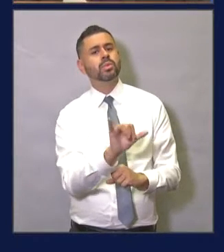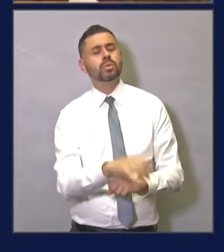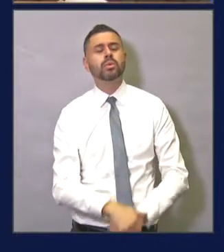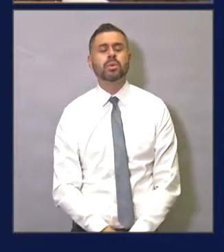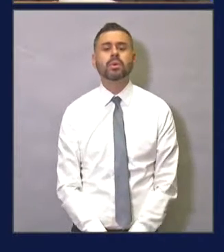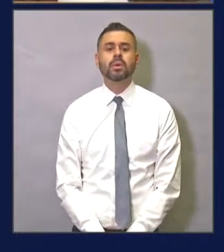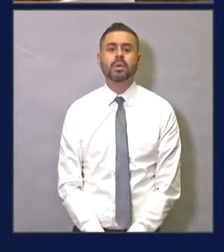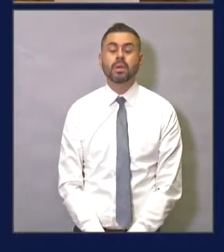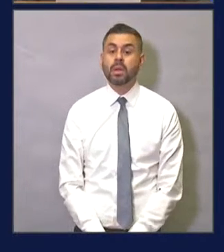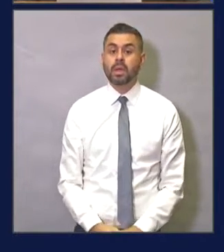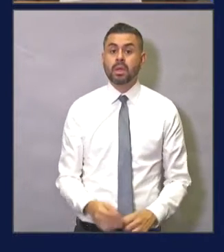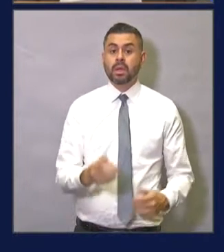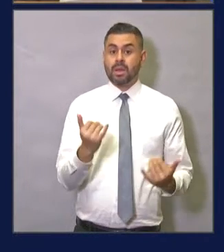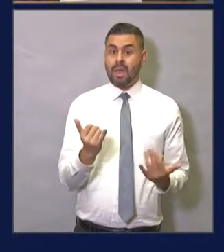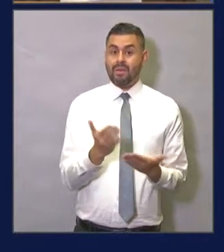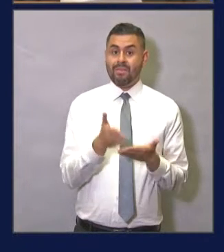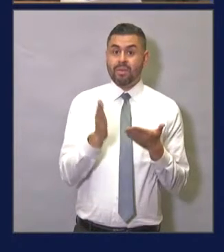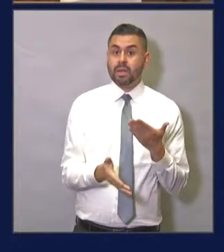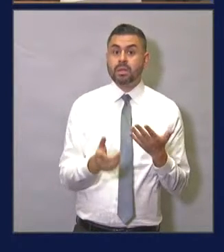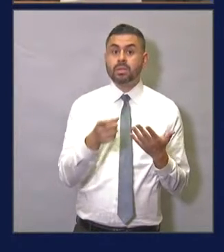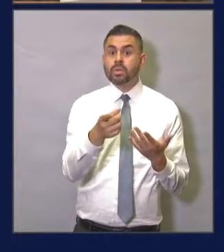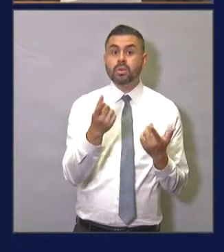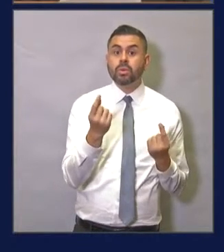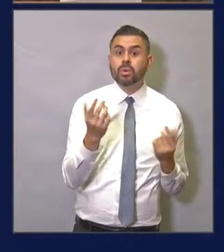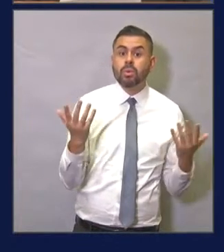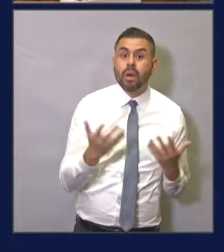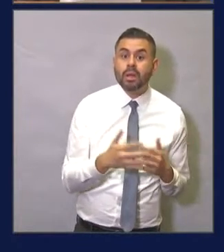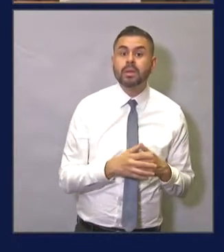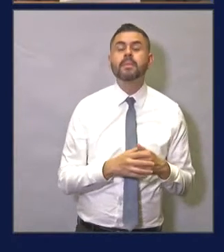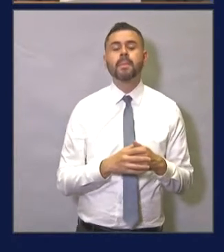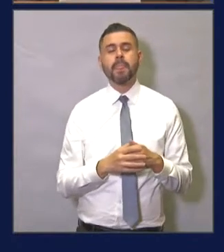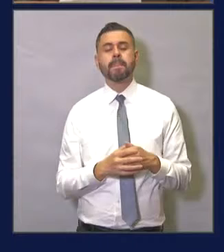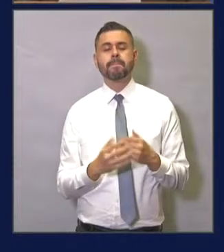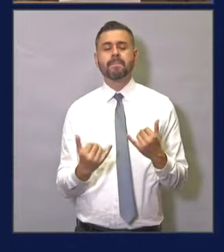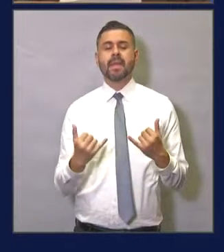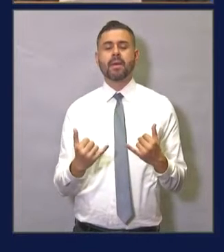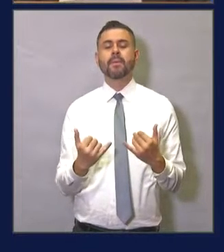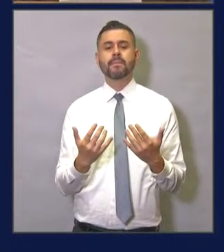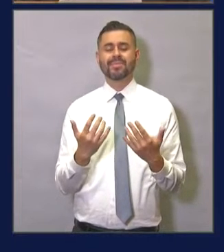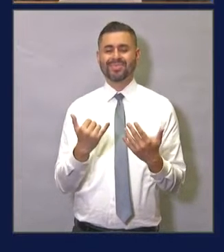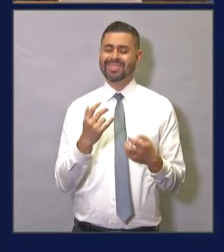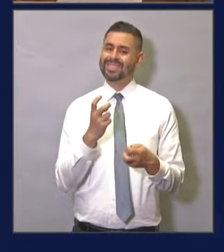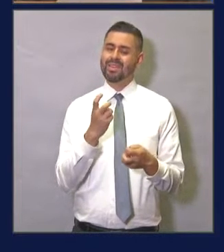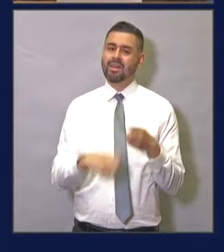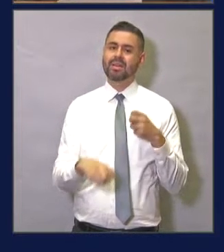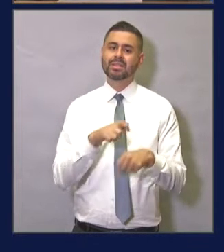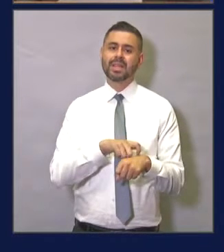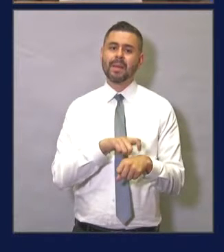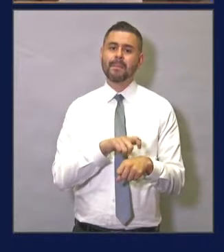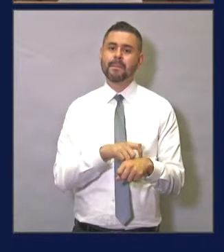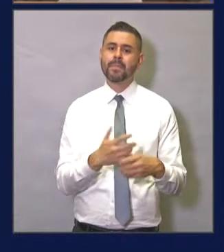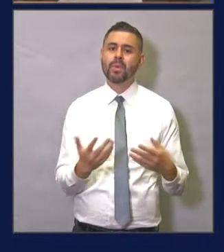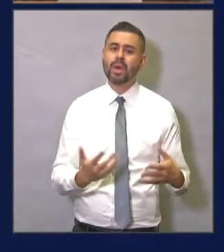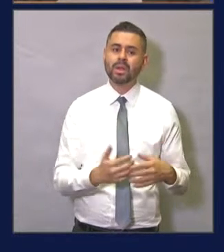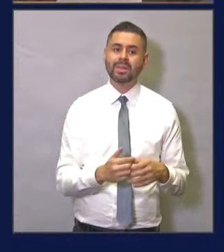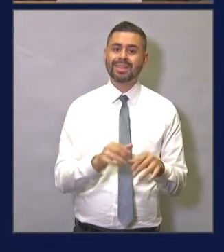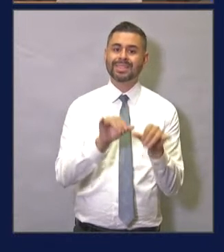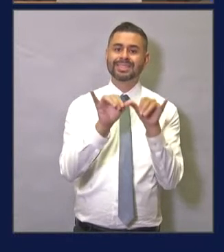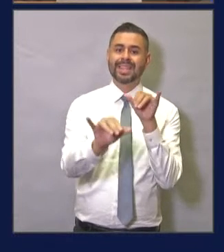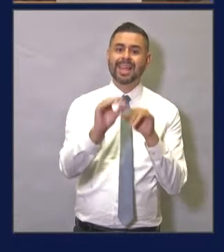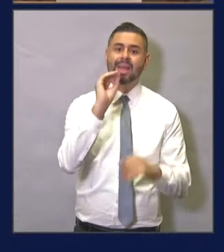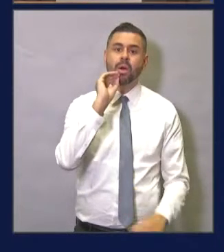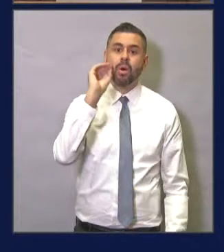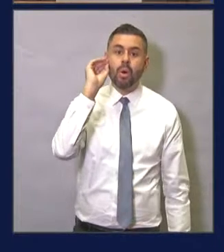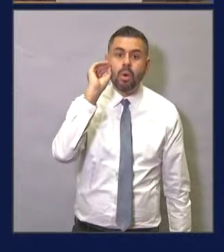Para finalizar, lo más seguro que puede hacer durante este momento tan difícil de la pandemia es quedarse en